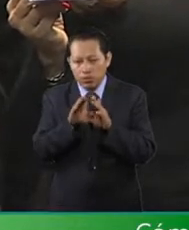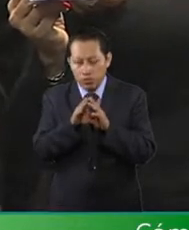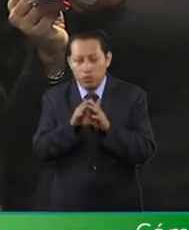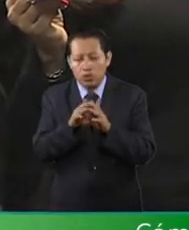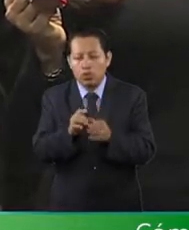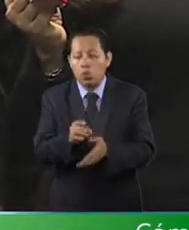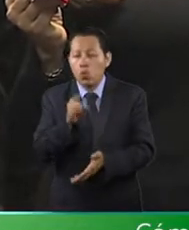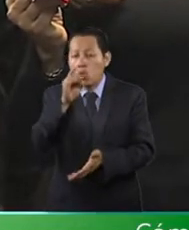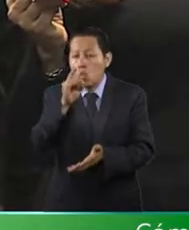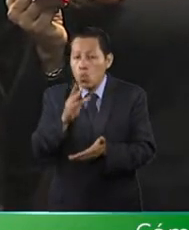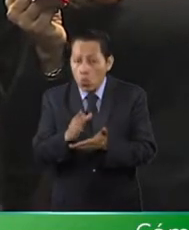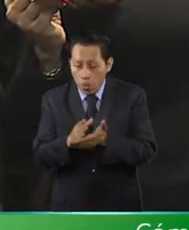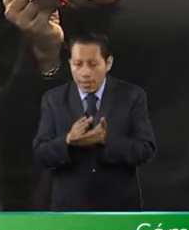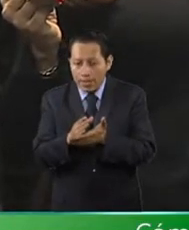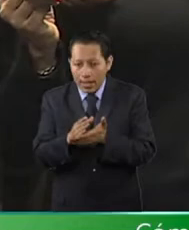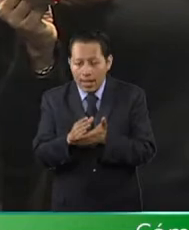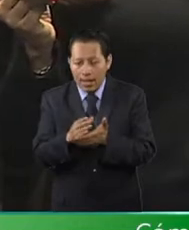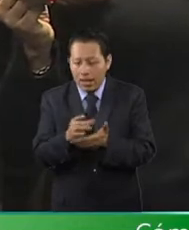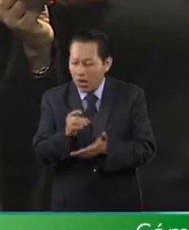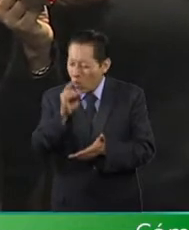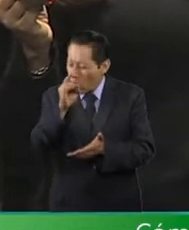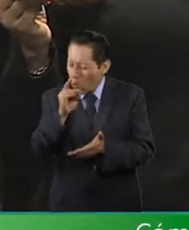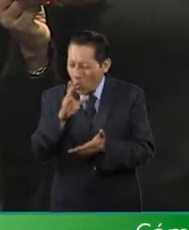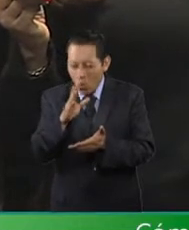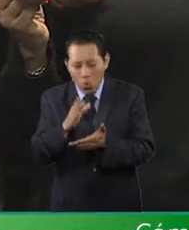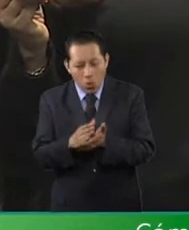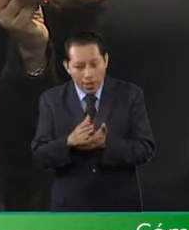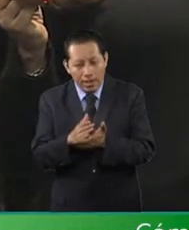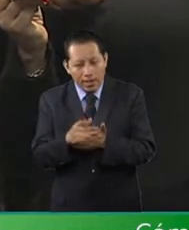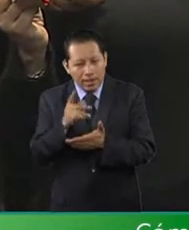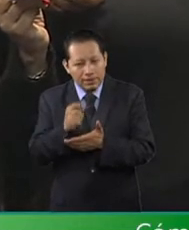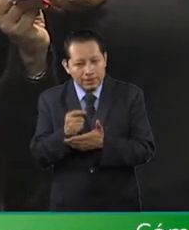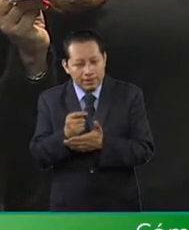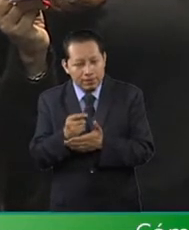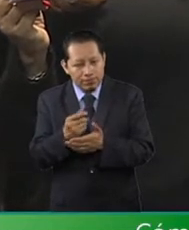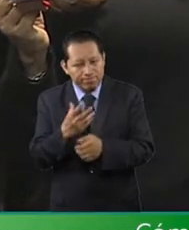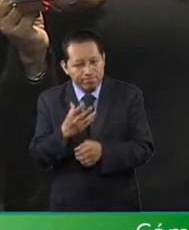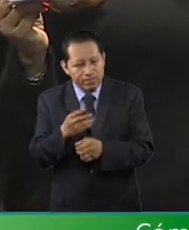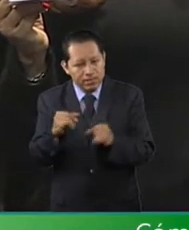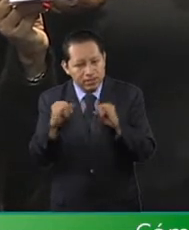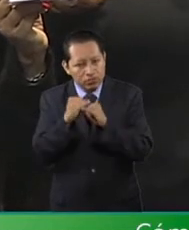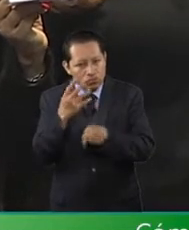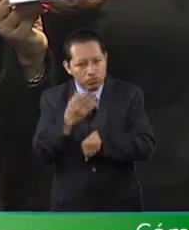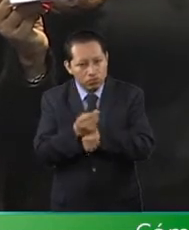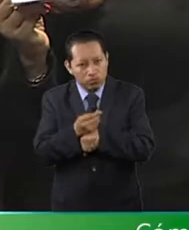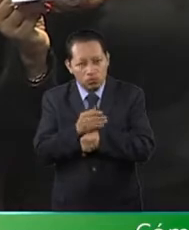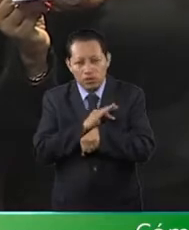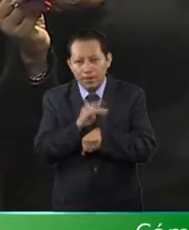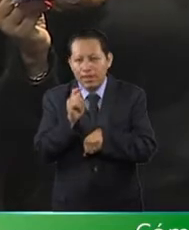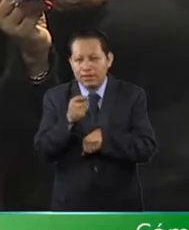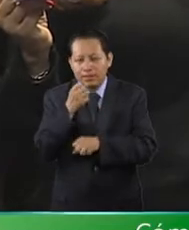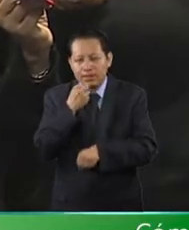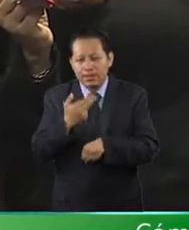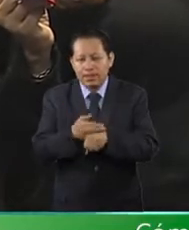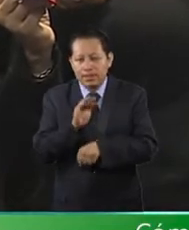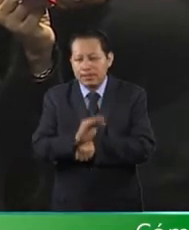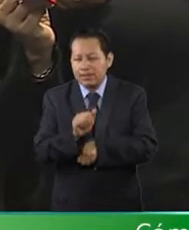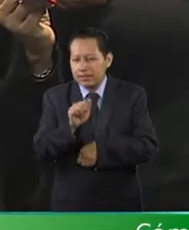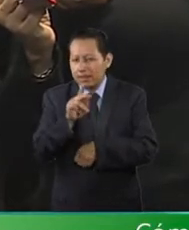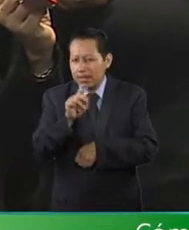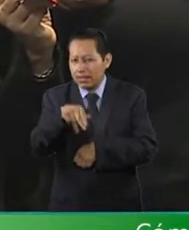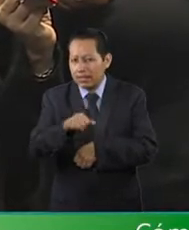única institución que permaneció sin reformarse de fondo fue la secretaría de la defensa